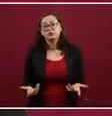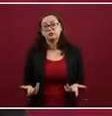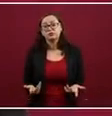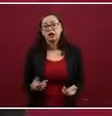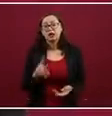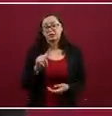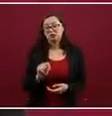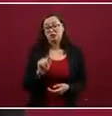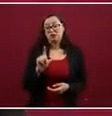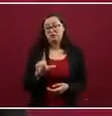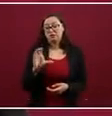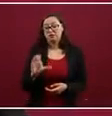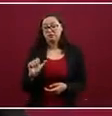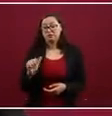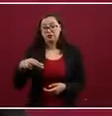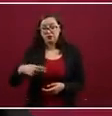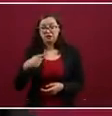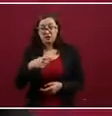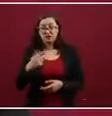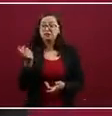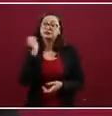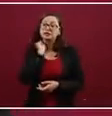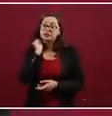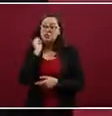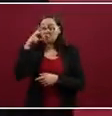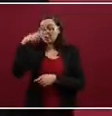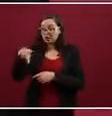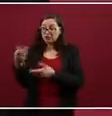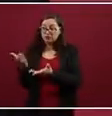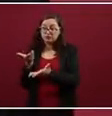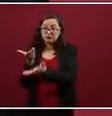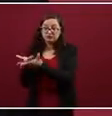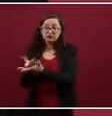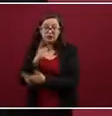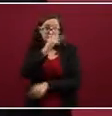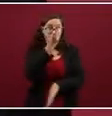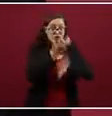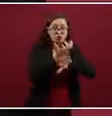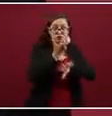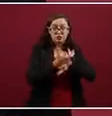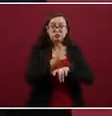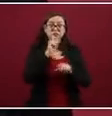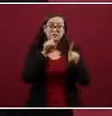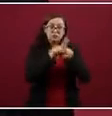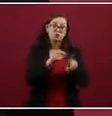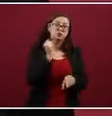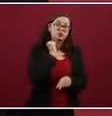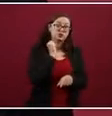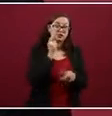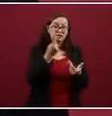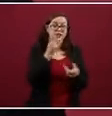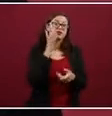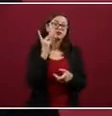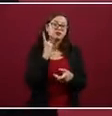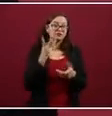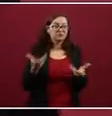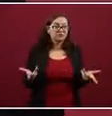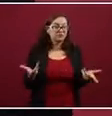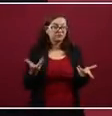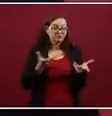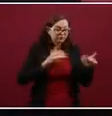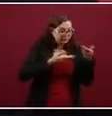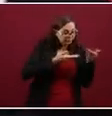comercio presentado al Senado en México y que está en el Congreso de Estados Unidos. Y si se aplican tarifas